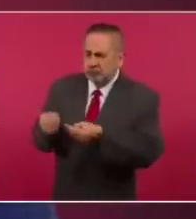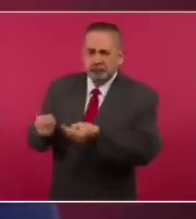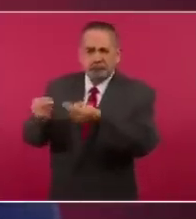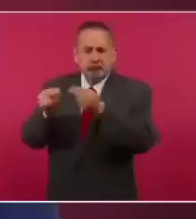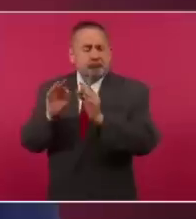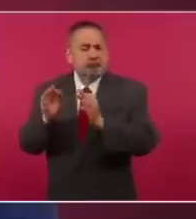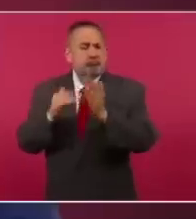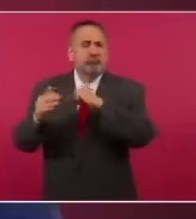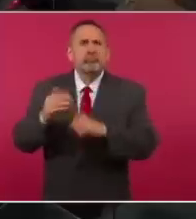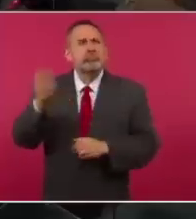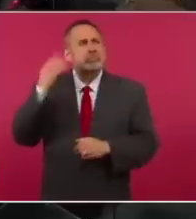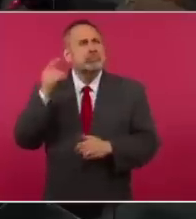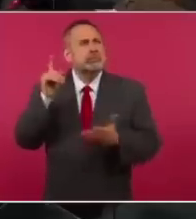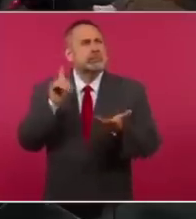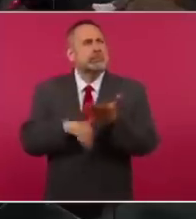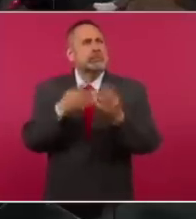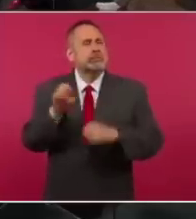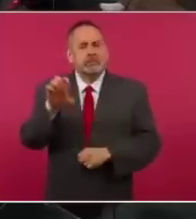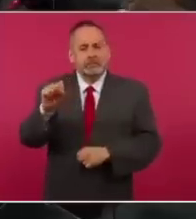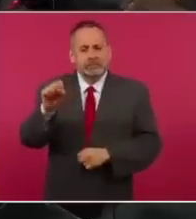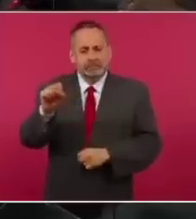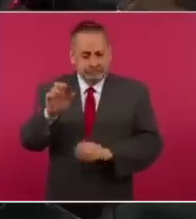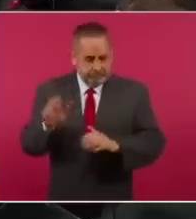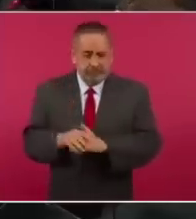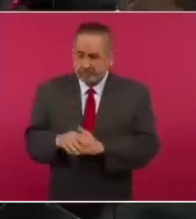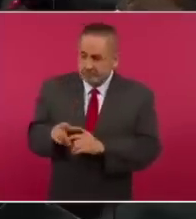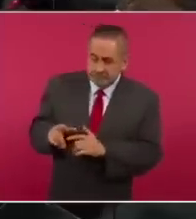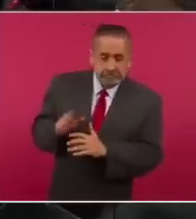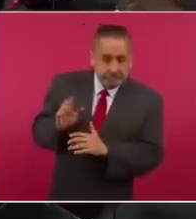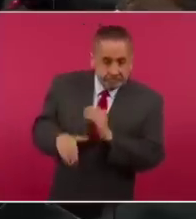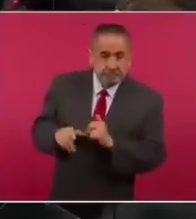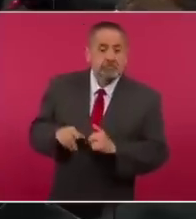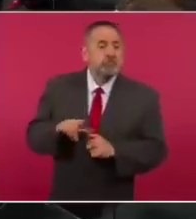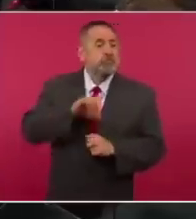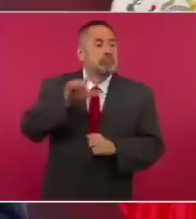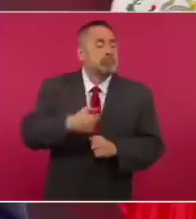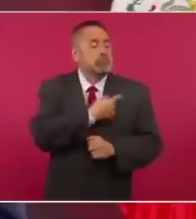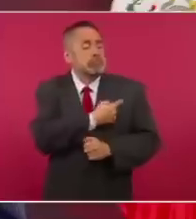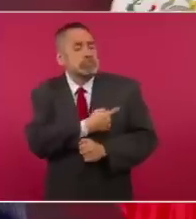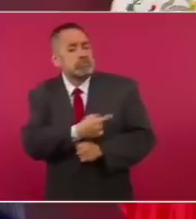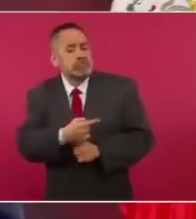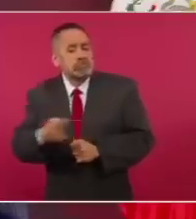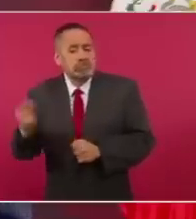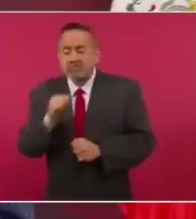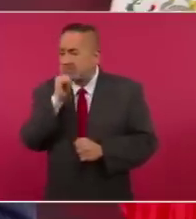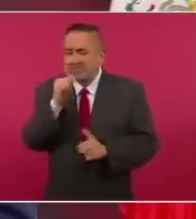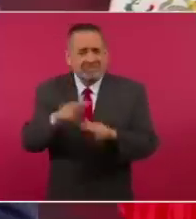Esto fue en los años 60 y desde entonces no ha habido ningún plan